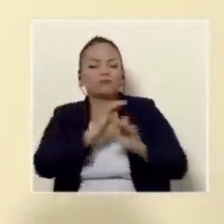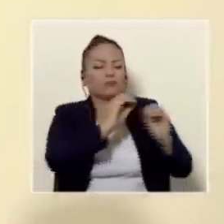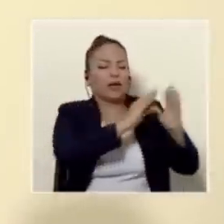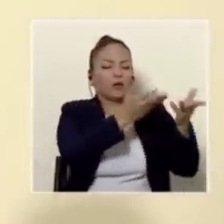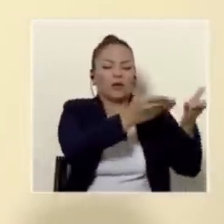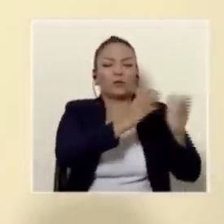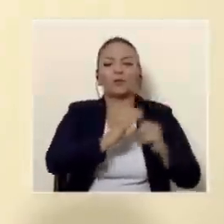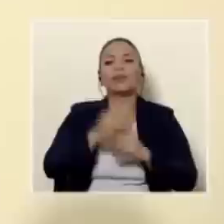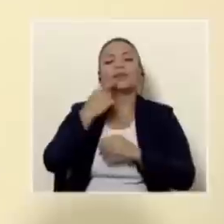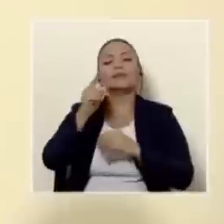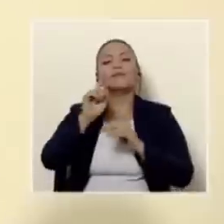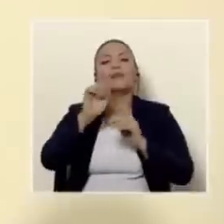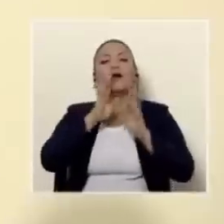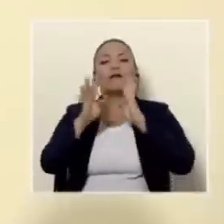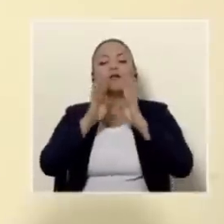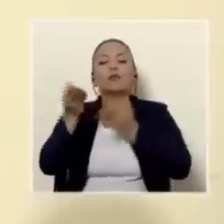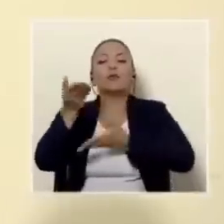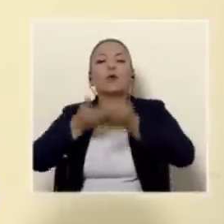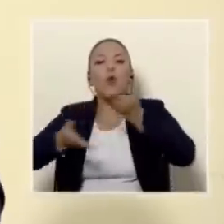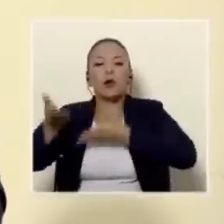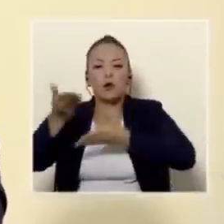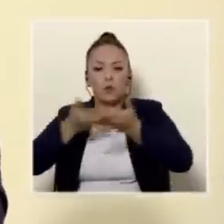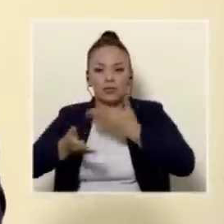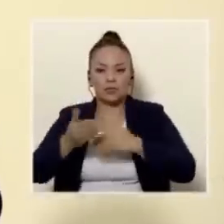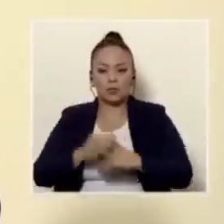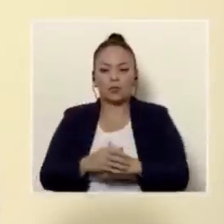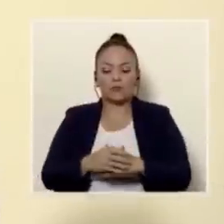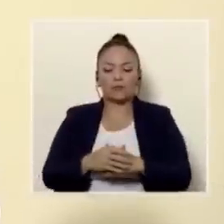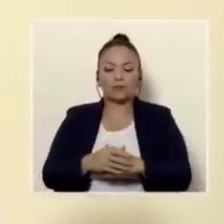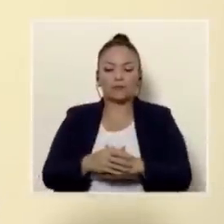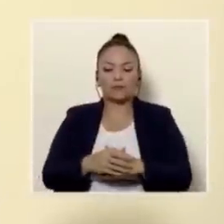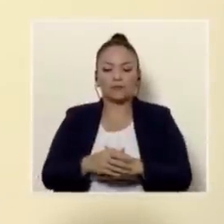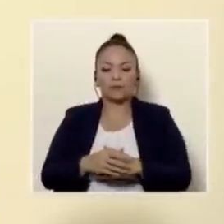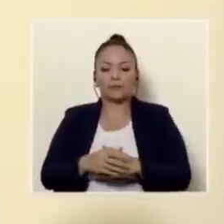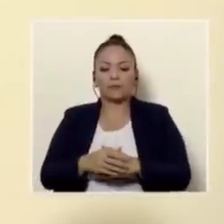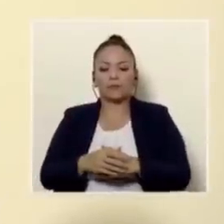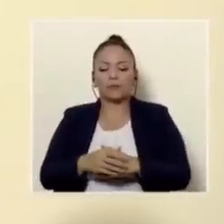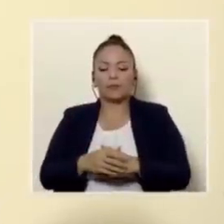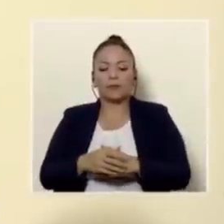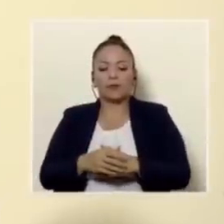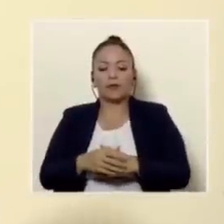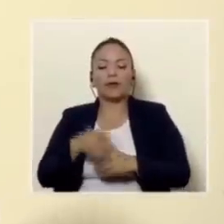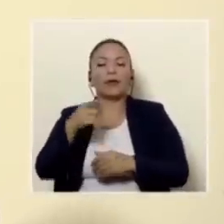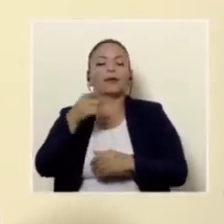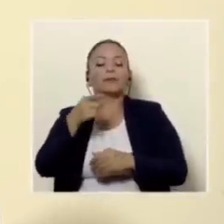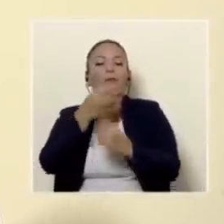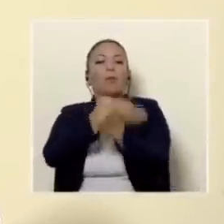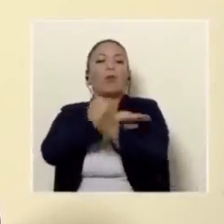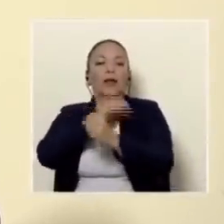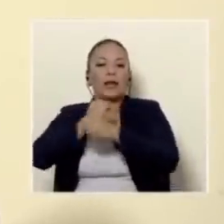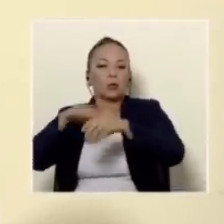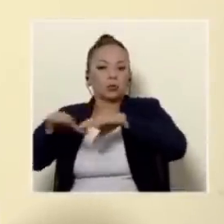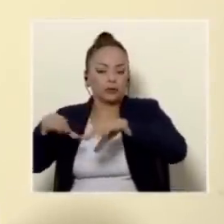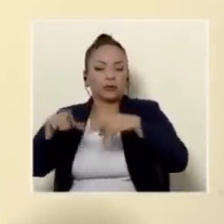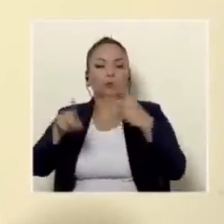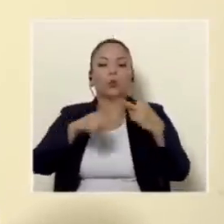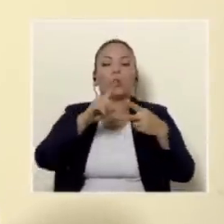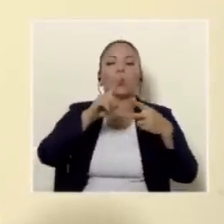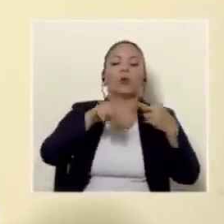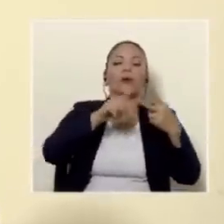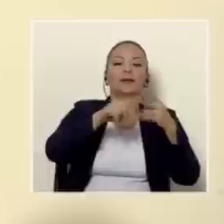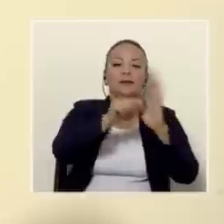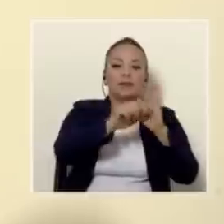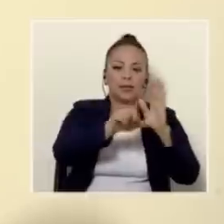don Rodrigo. Hablando de colaboración entre el Ejecutivo y los diputados y